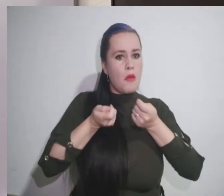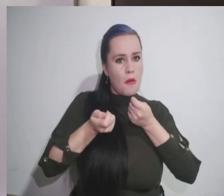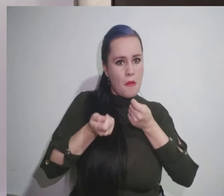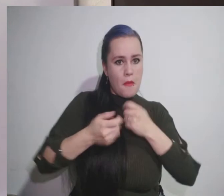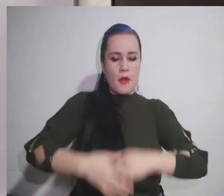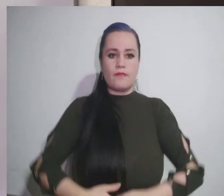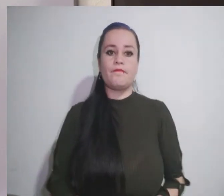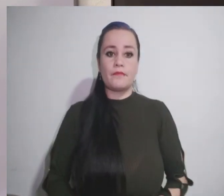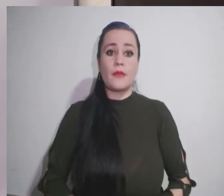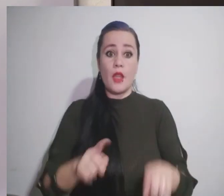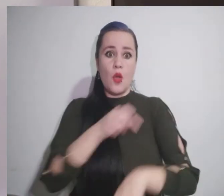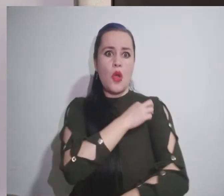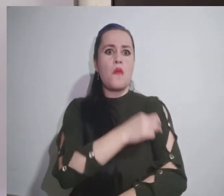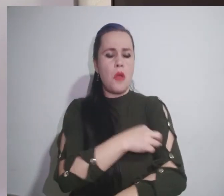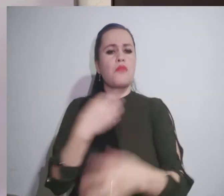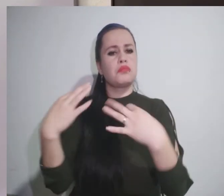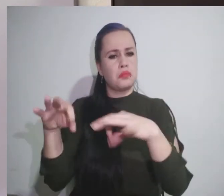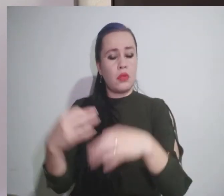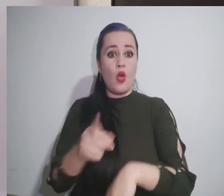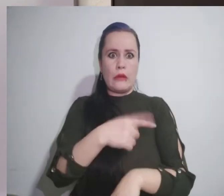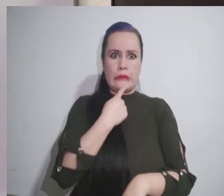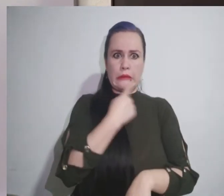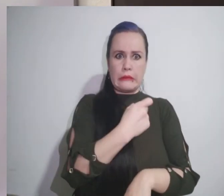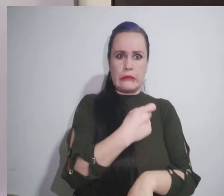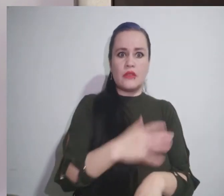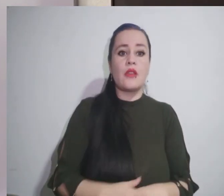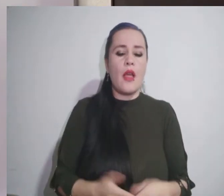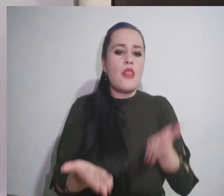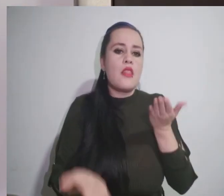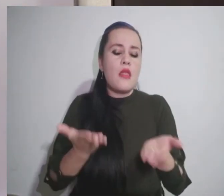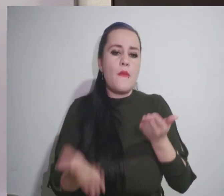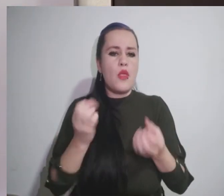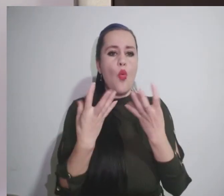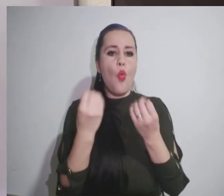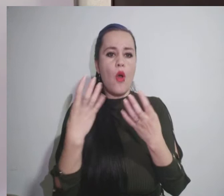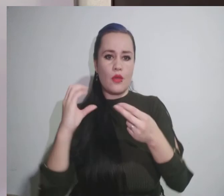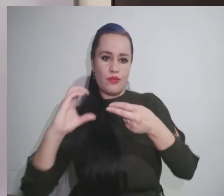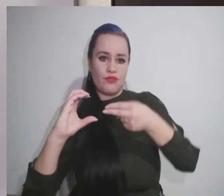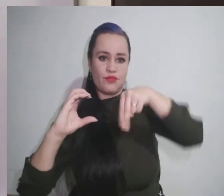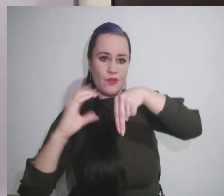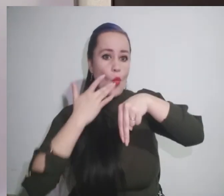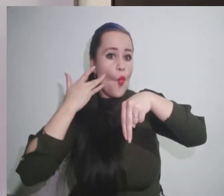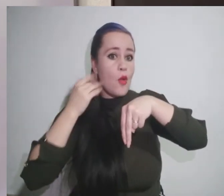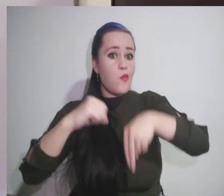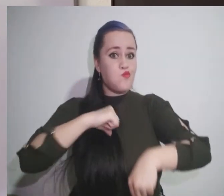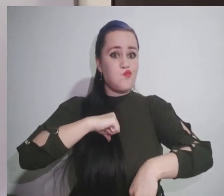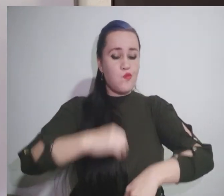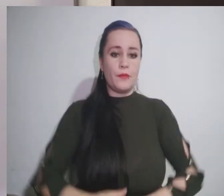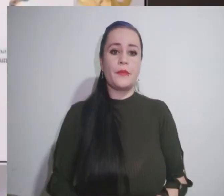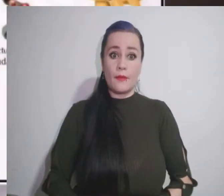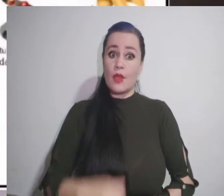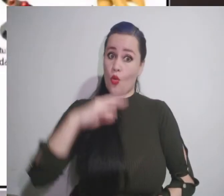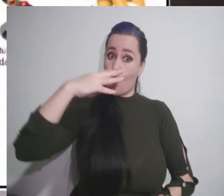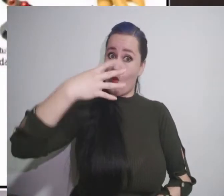de menos a mayor grado de complejidad, dependerá la cantidad de aminoácidos que la forman. Pero existen